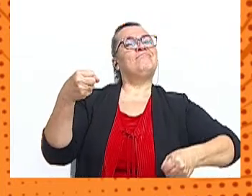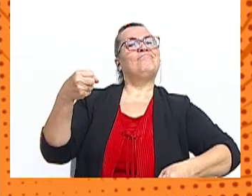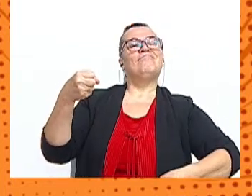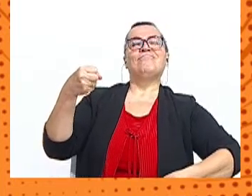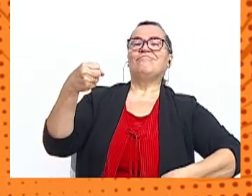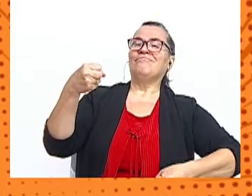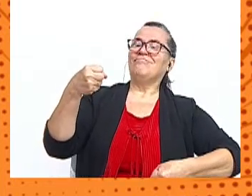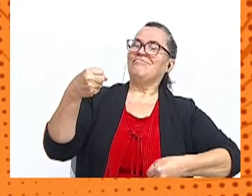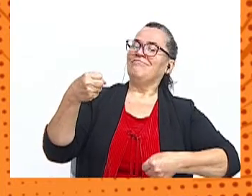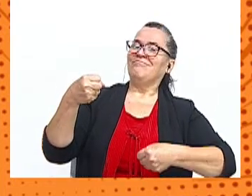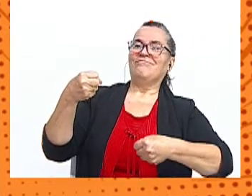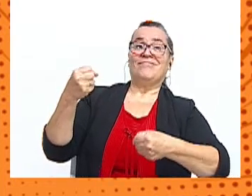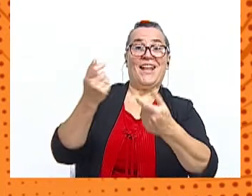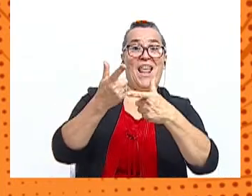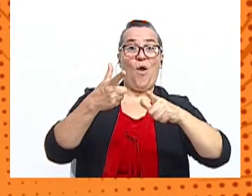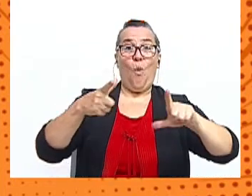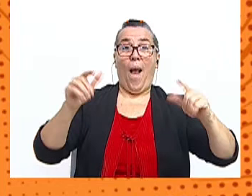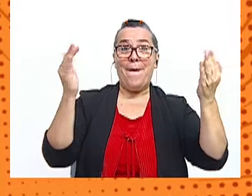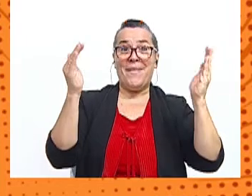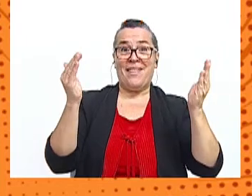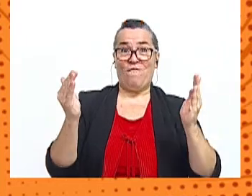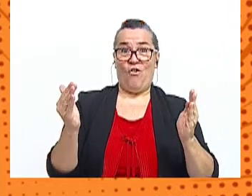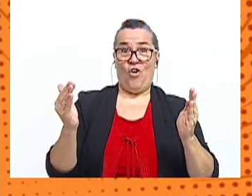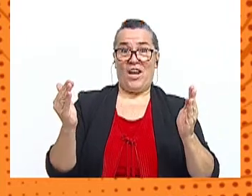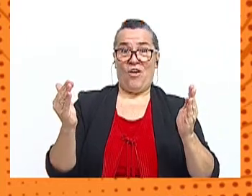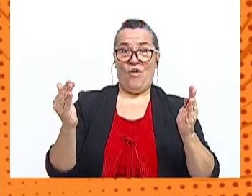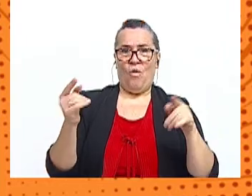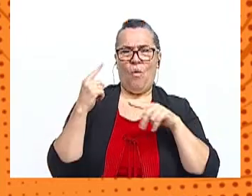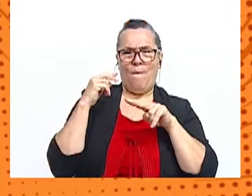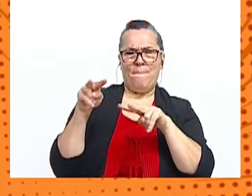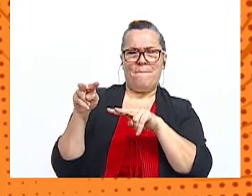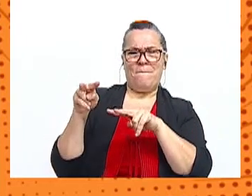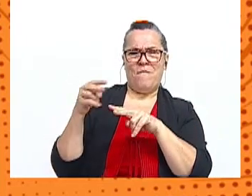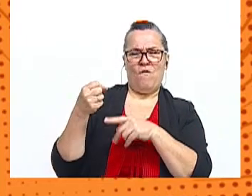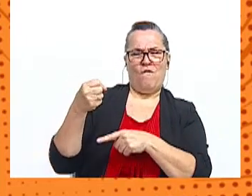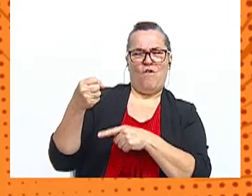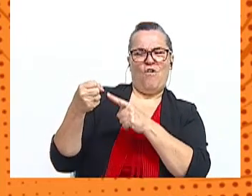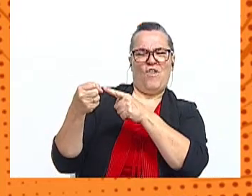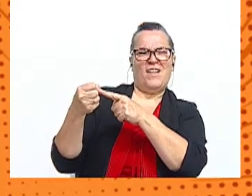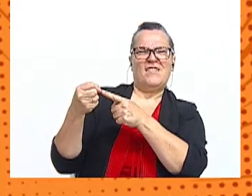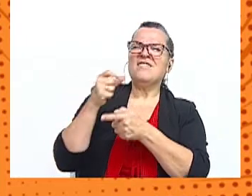En ese lenguaje metafórico, cuando vemos flores, pensamos que va dirigido a alguien.